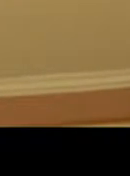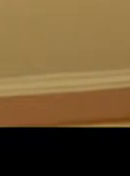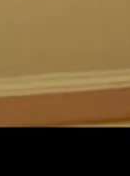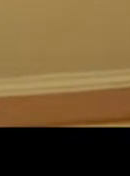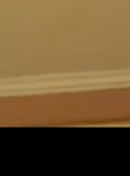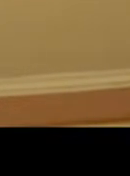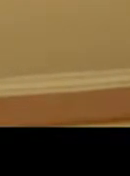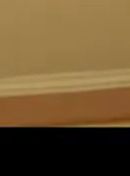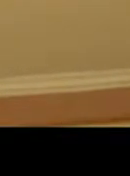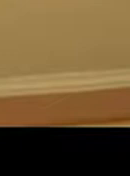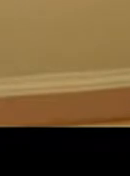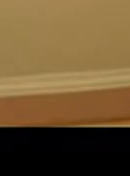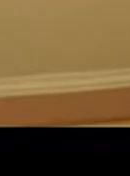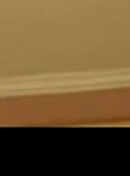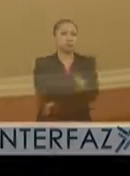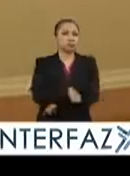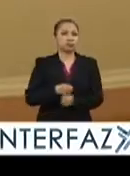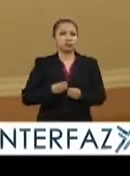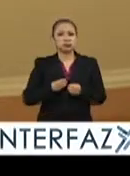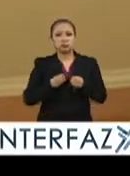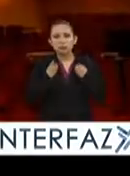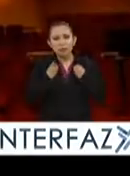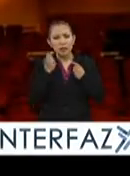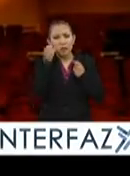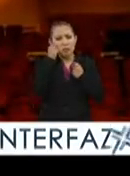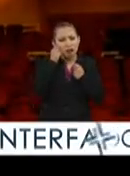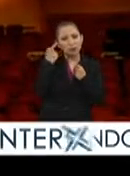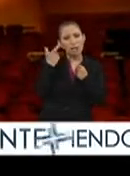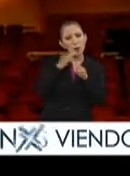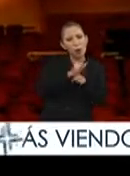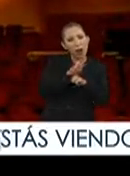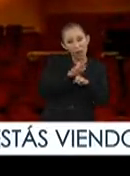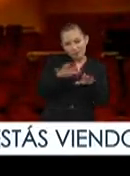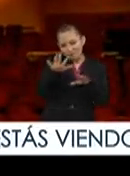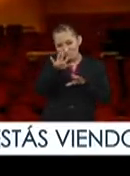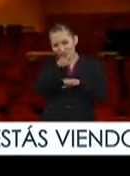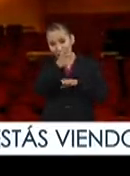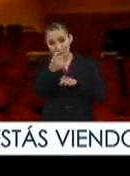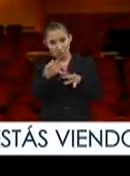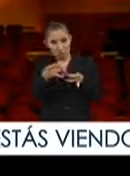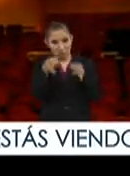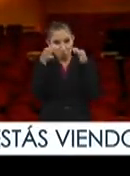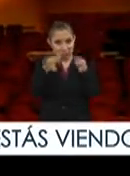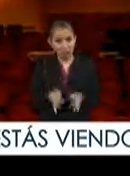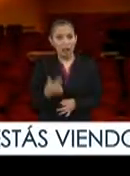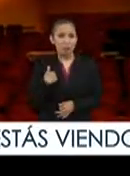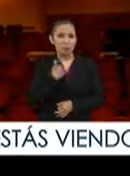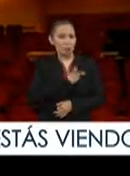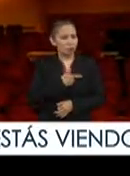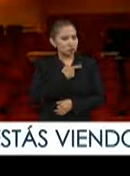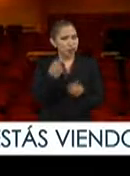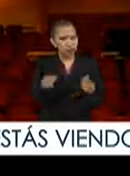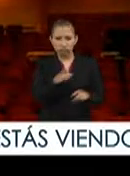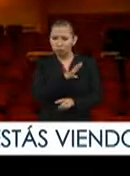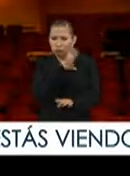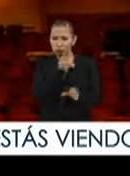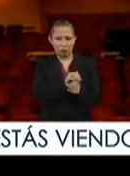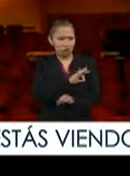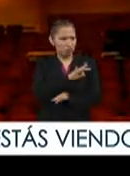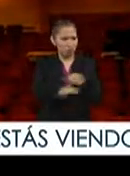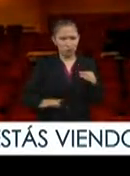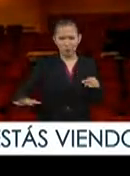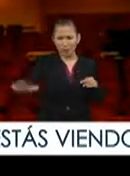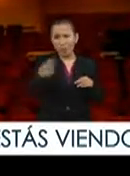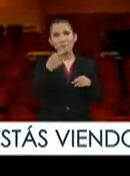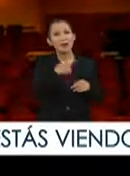dar. La música es su pasión, su vida. No importa el género, mientras sea de calidad. Me gusta la música en general. Me